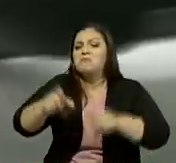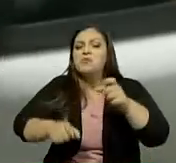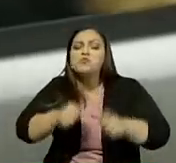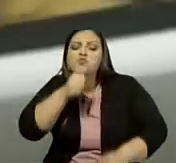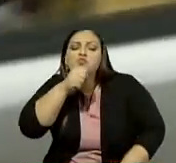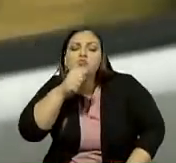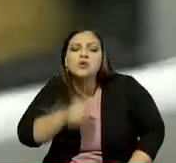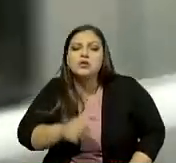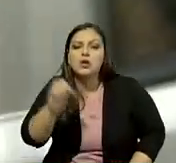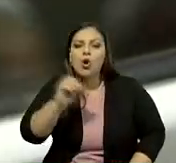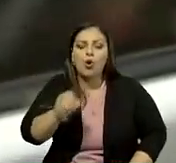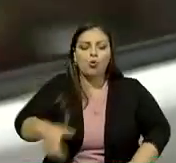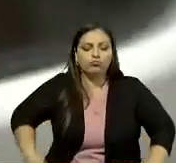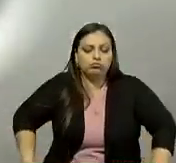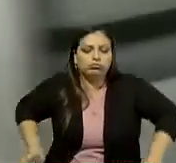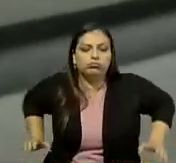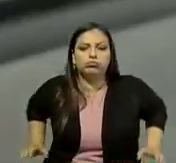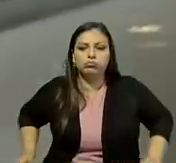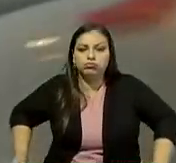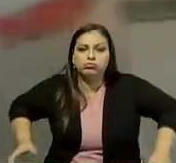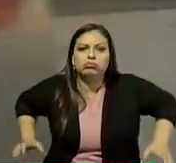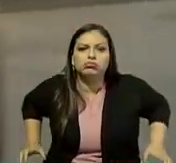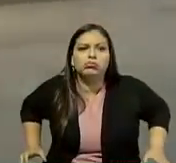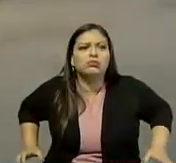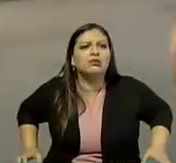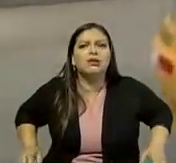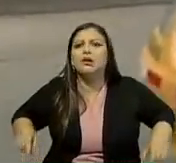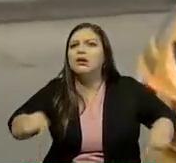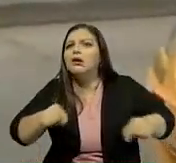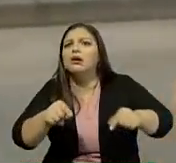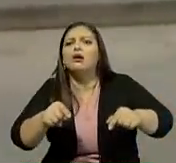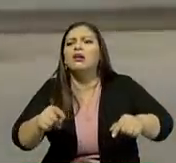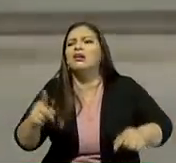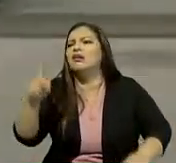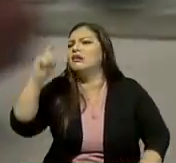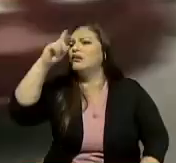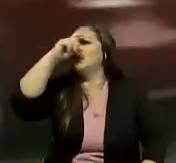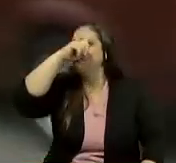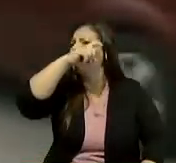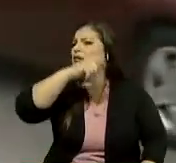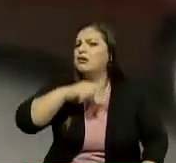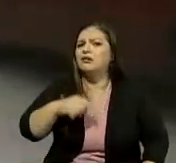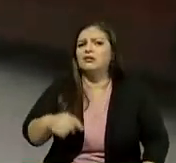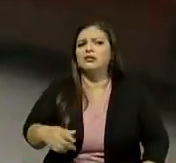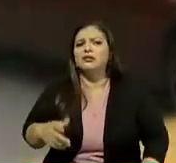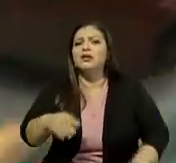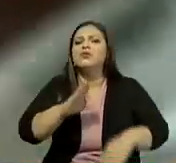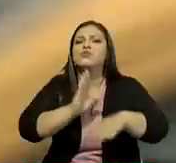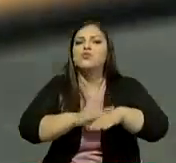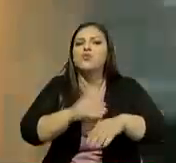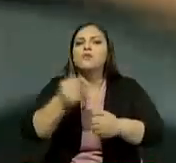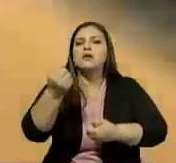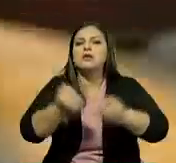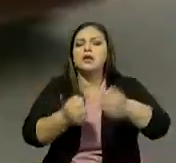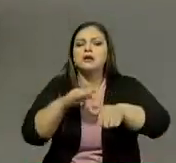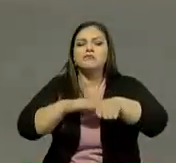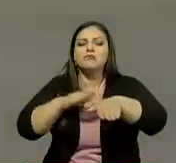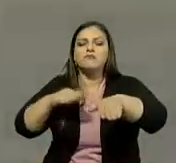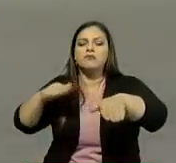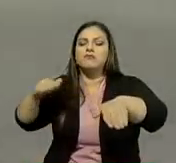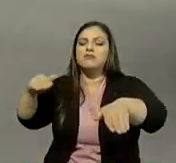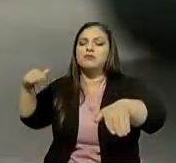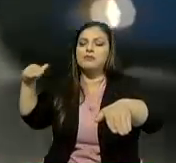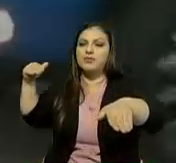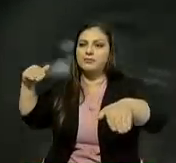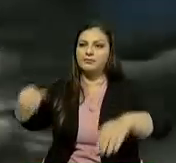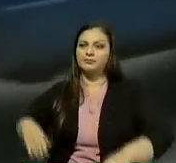muchísimas gracias de acuerdo a los habitantes del sector acá existen al menos 300 familias ciudad de la santa